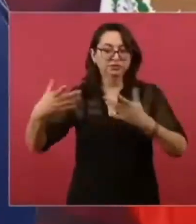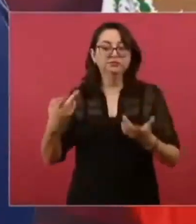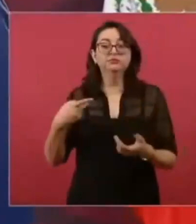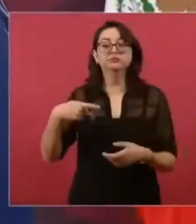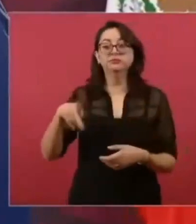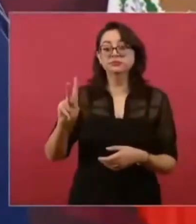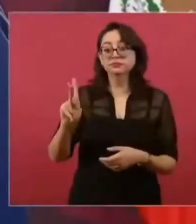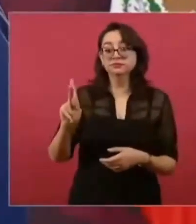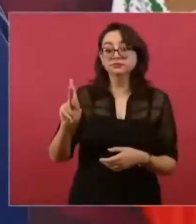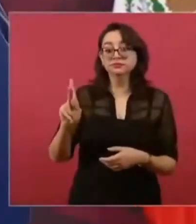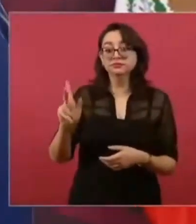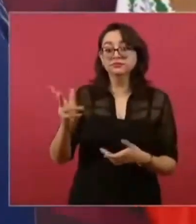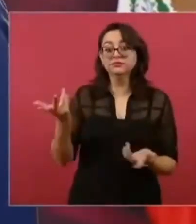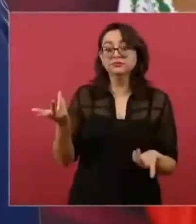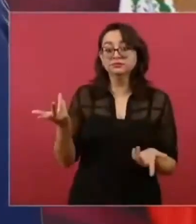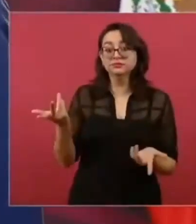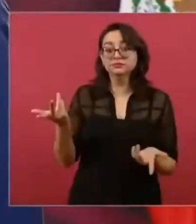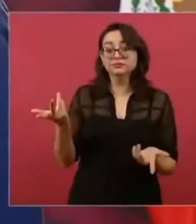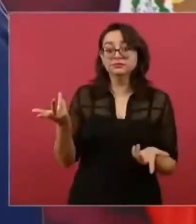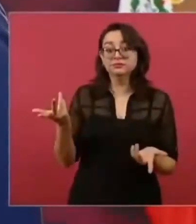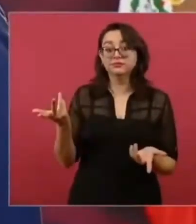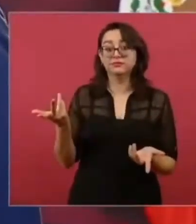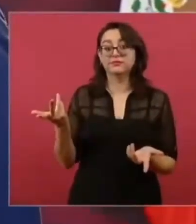Pero cuando hablamos de